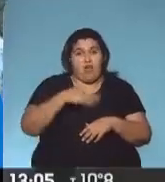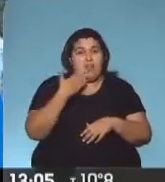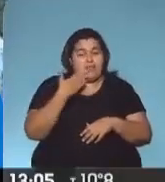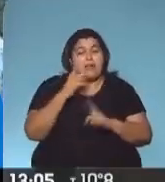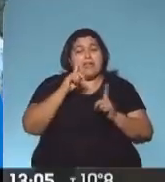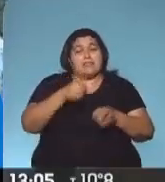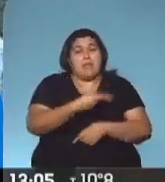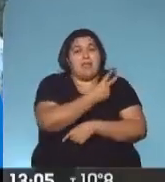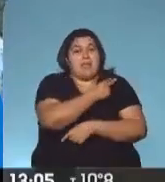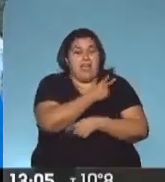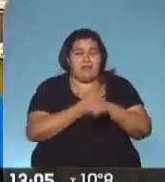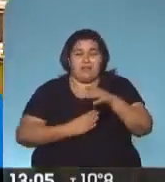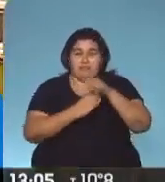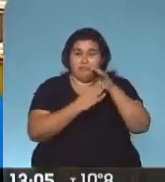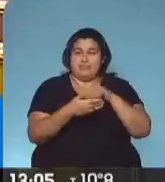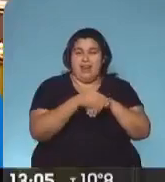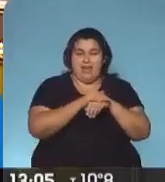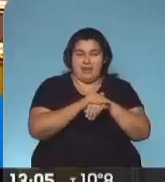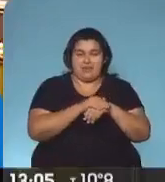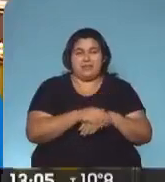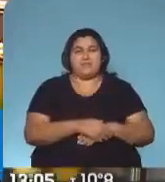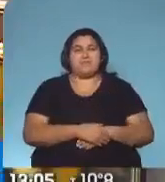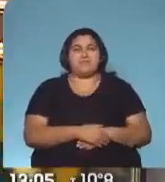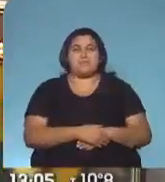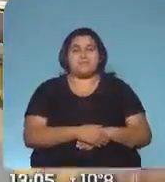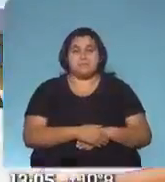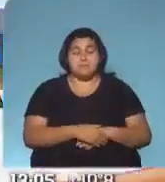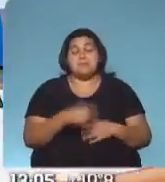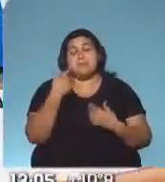de gobierno horacio rodríguez larreta ustedes bien muchas gracias